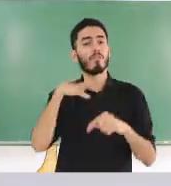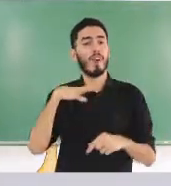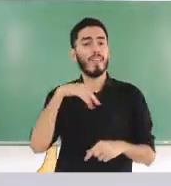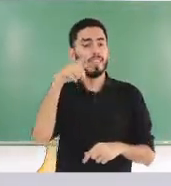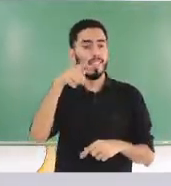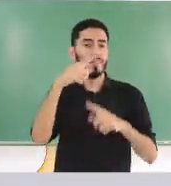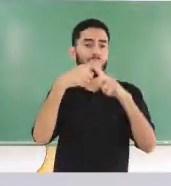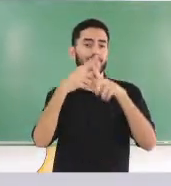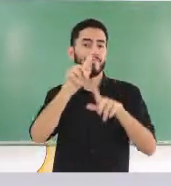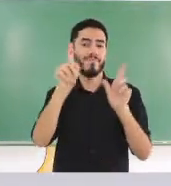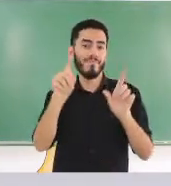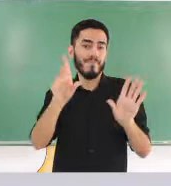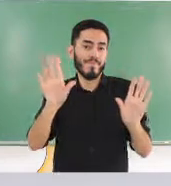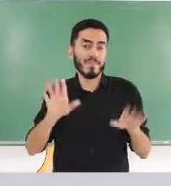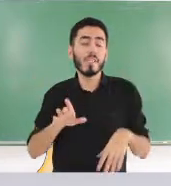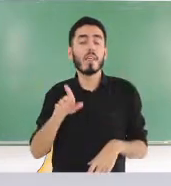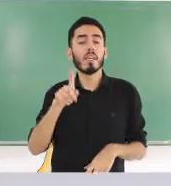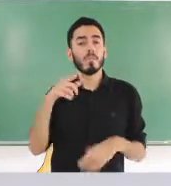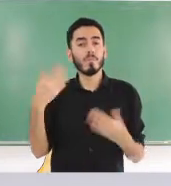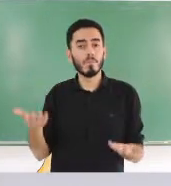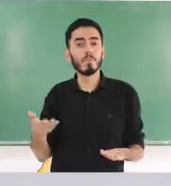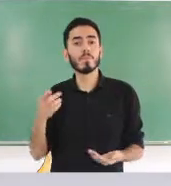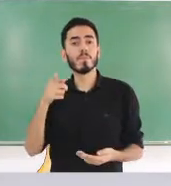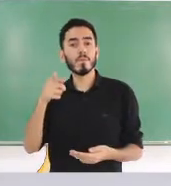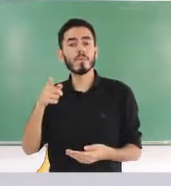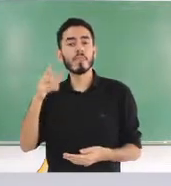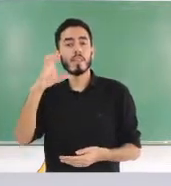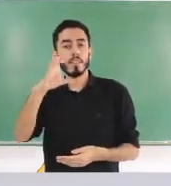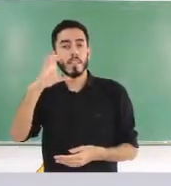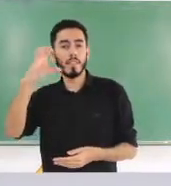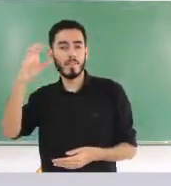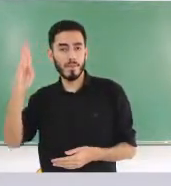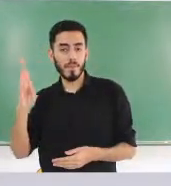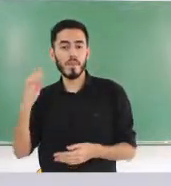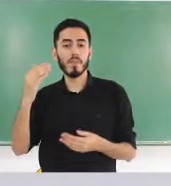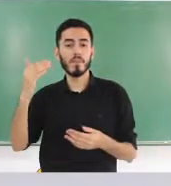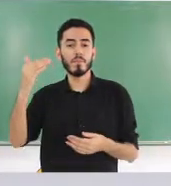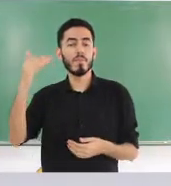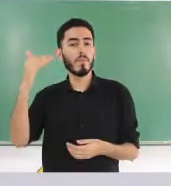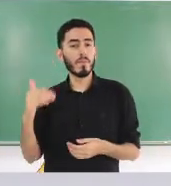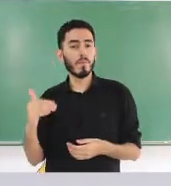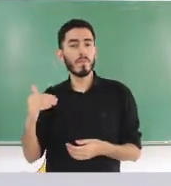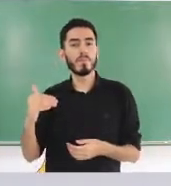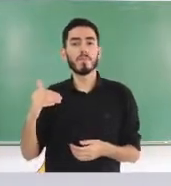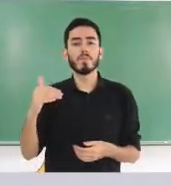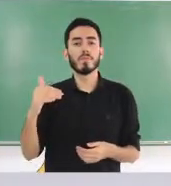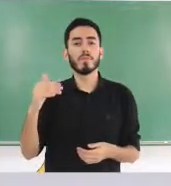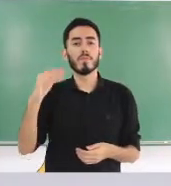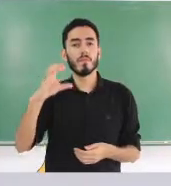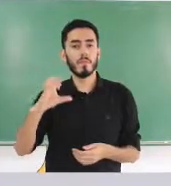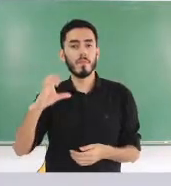CB, ¿sí? Lo que vamos a asociar. CB sobre CA.